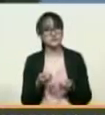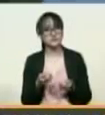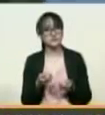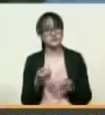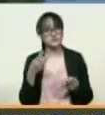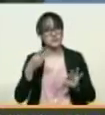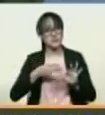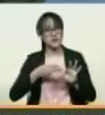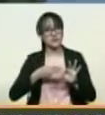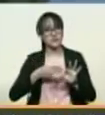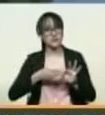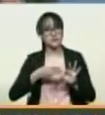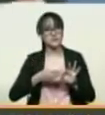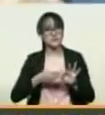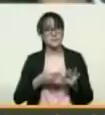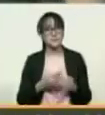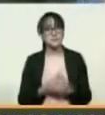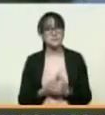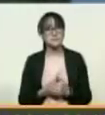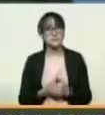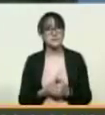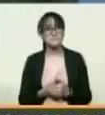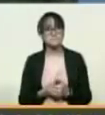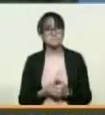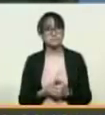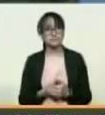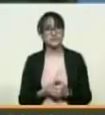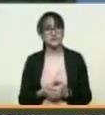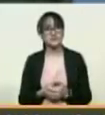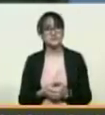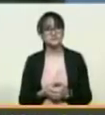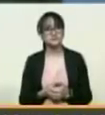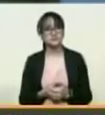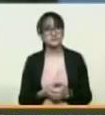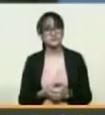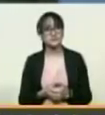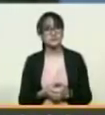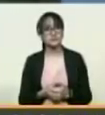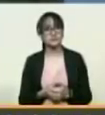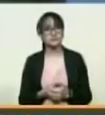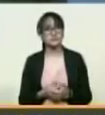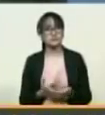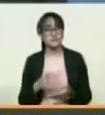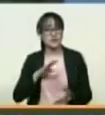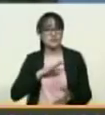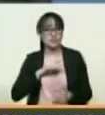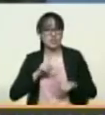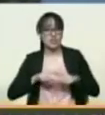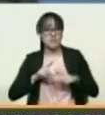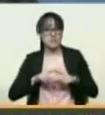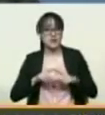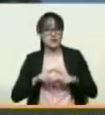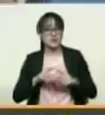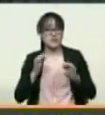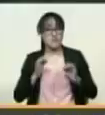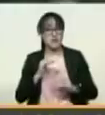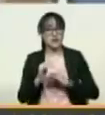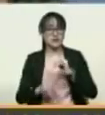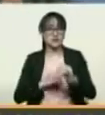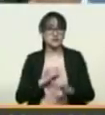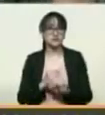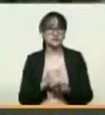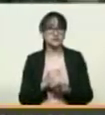Petro, que una de las tantas bondades que tiene es que, por supuesto, no depende del sistema financiero formal internacional.